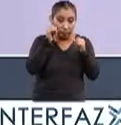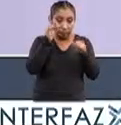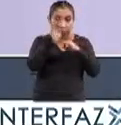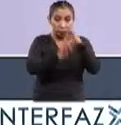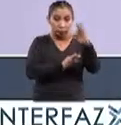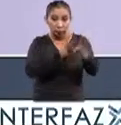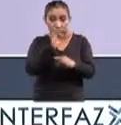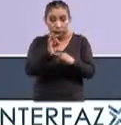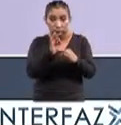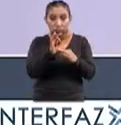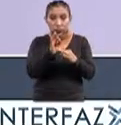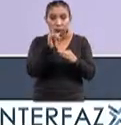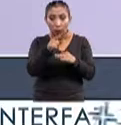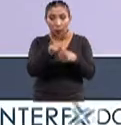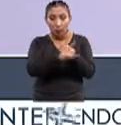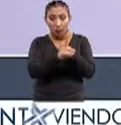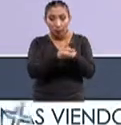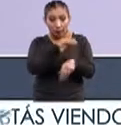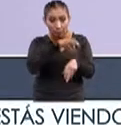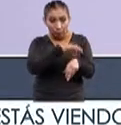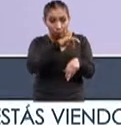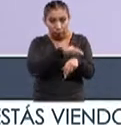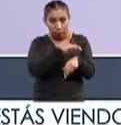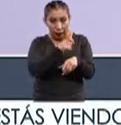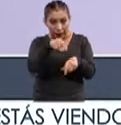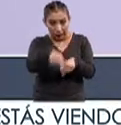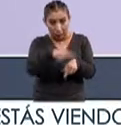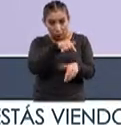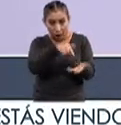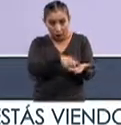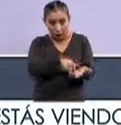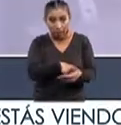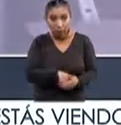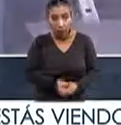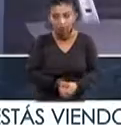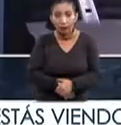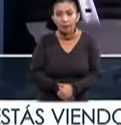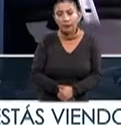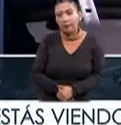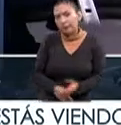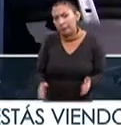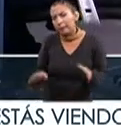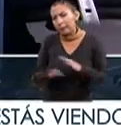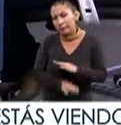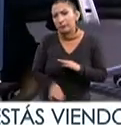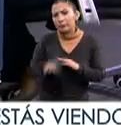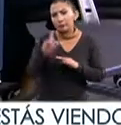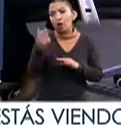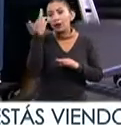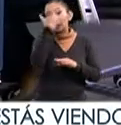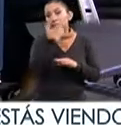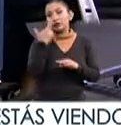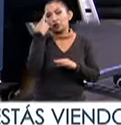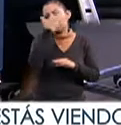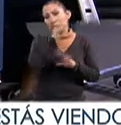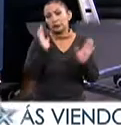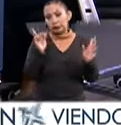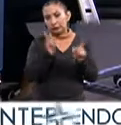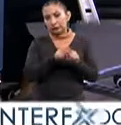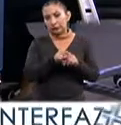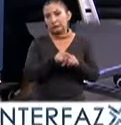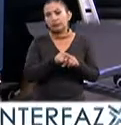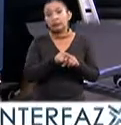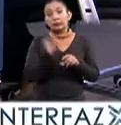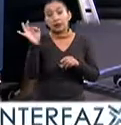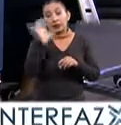atendidos por un problema médico simple ahí en esta feria. Básicamente son revisiones